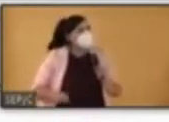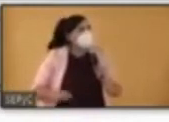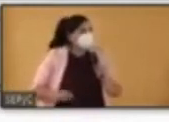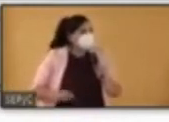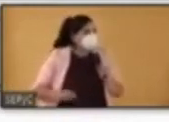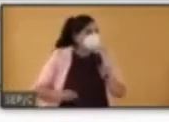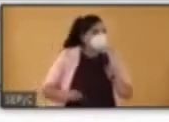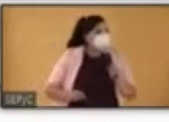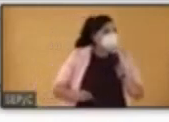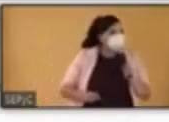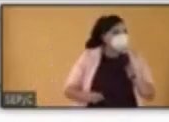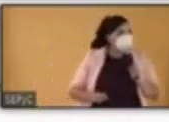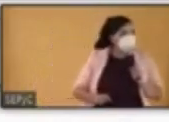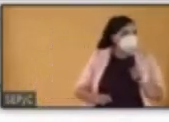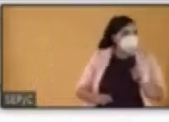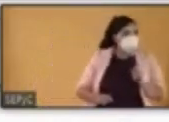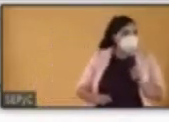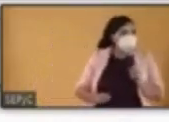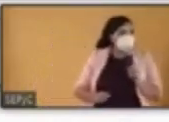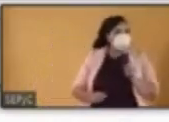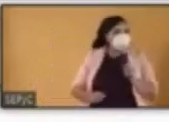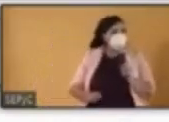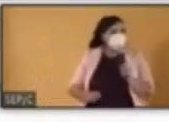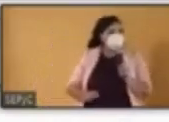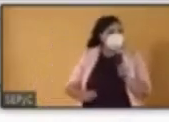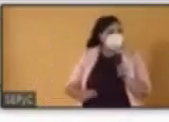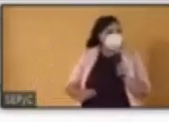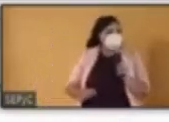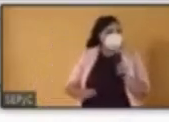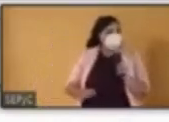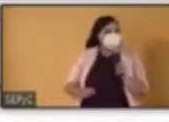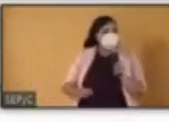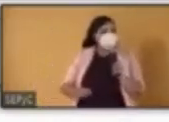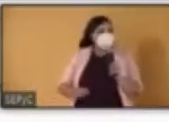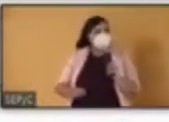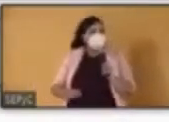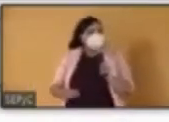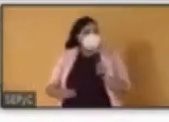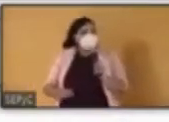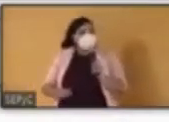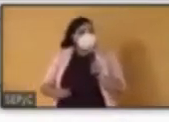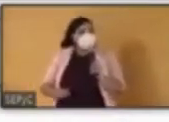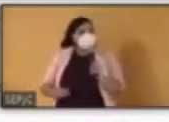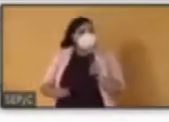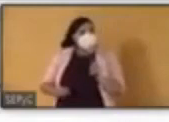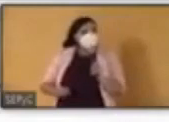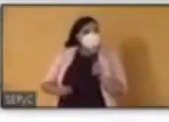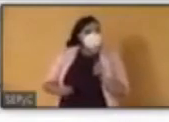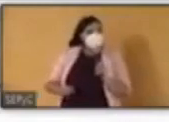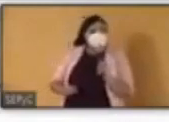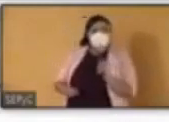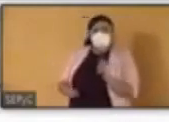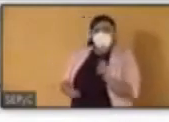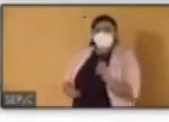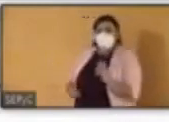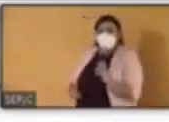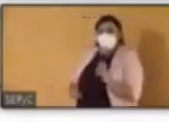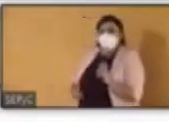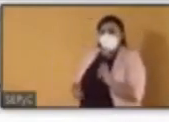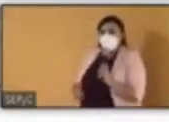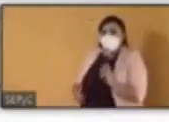Nos encontraremos con algunos apartados que cuentan con este asterisco en rojo. El asterisco en rojo en cualquiera de